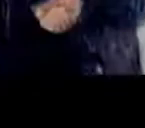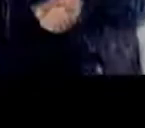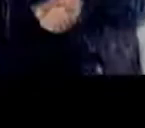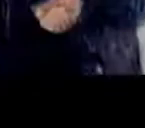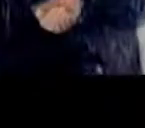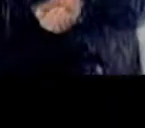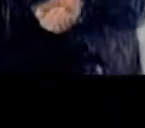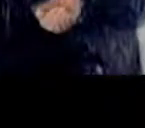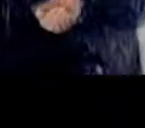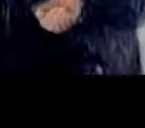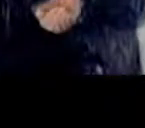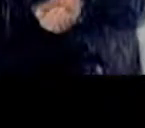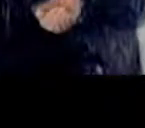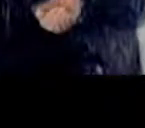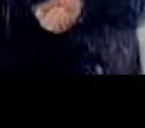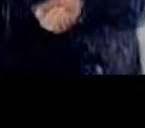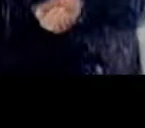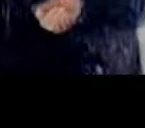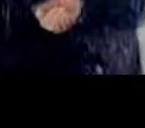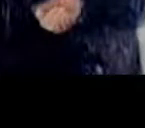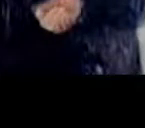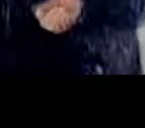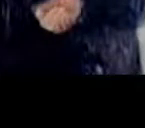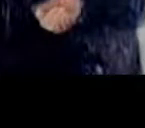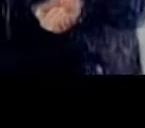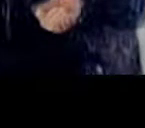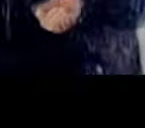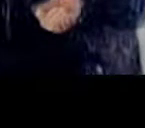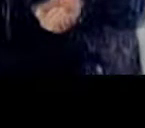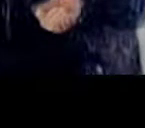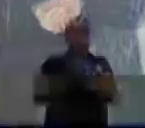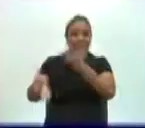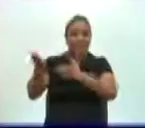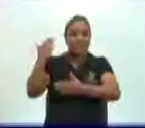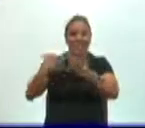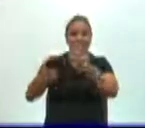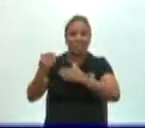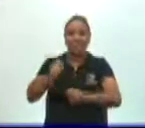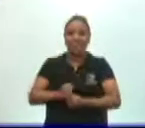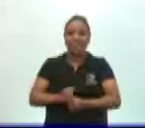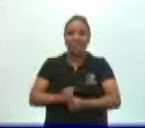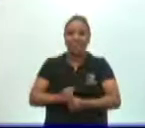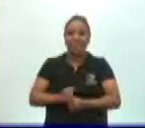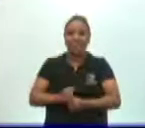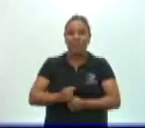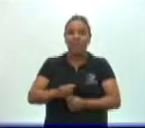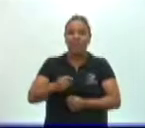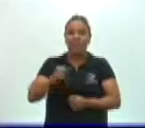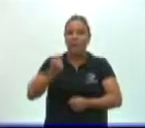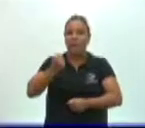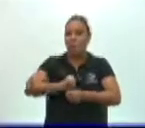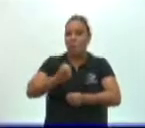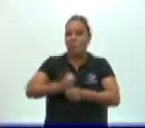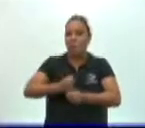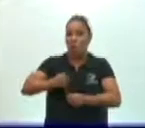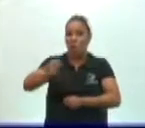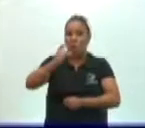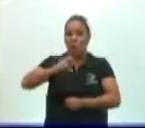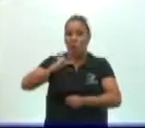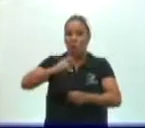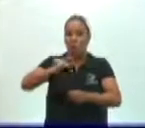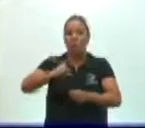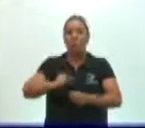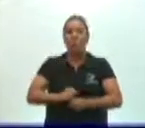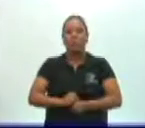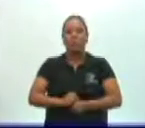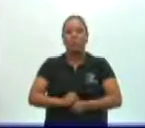Imagino que con tus profesores pudiste trabajar en las clases anteriores el ascenso del movimiento obrero comunista, sí, cómo los obreros